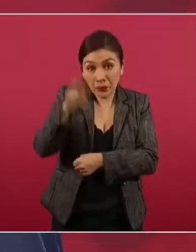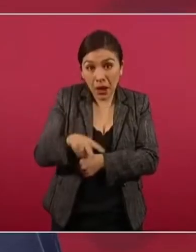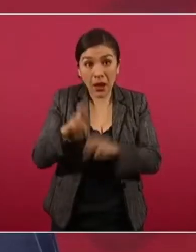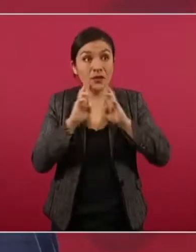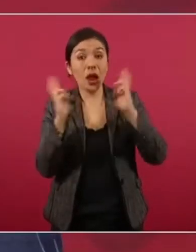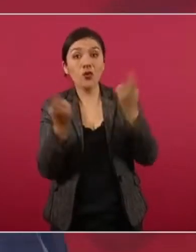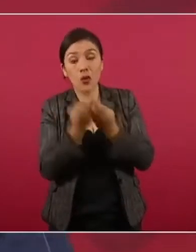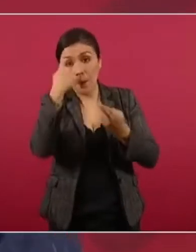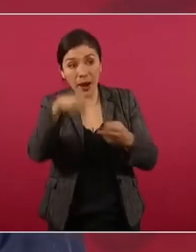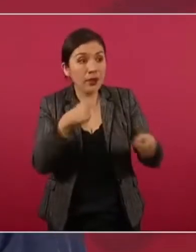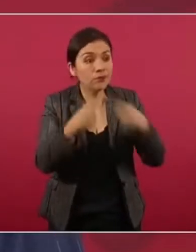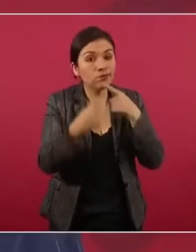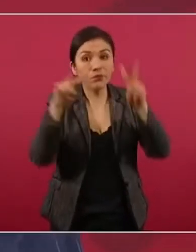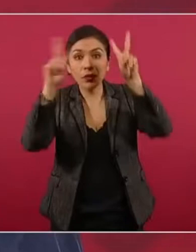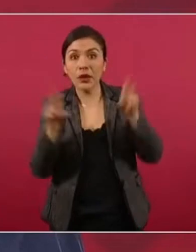una reunión de seguridad